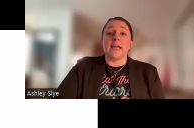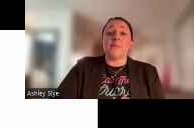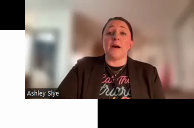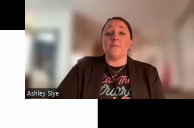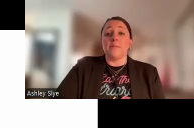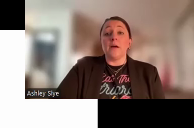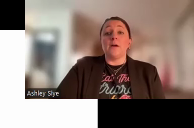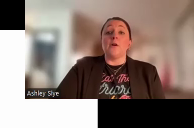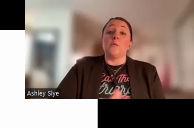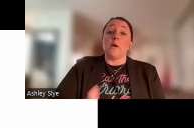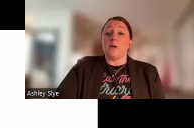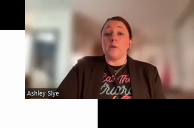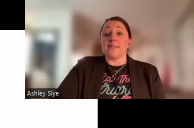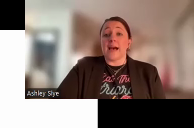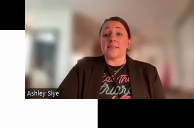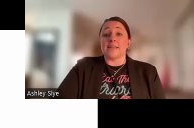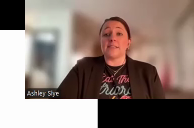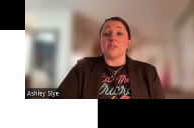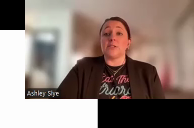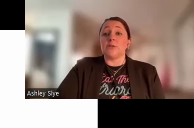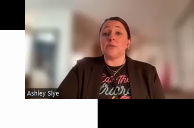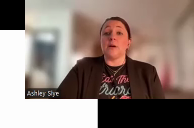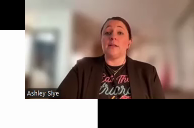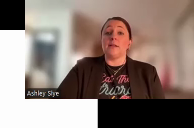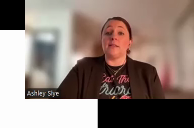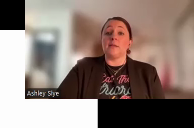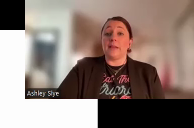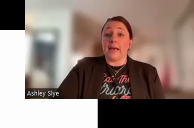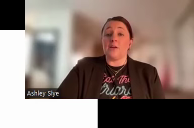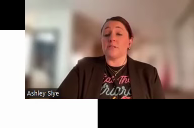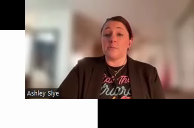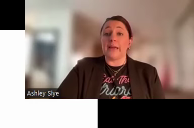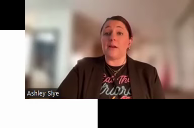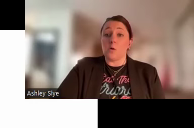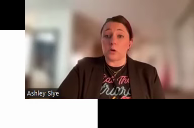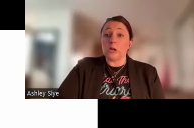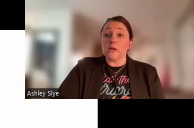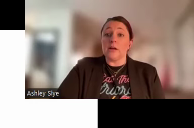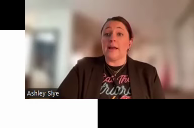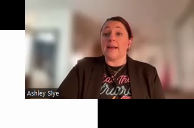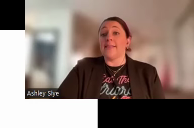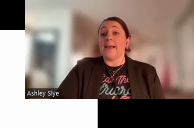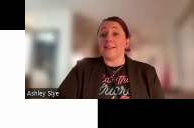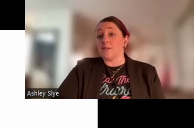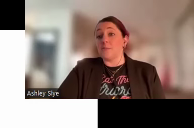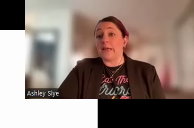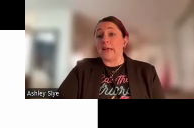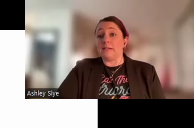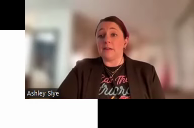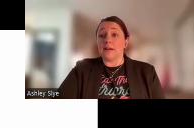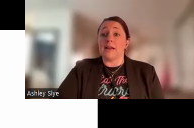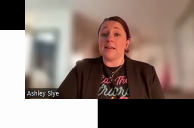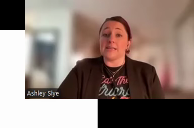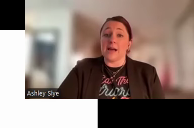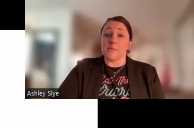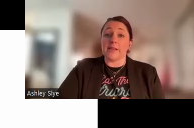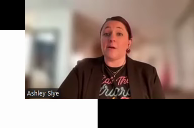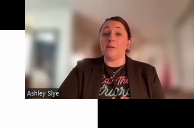que está viviendo con VIH. También se tiene que pensar en en el seguro médico.